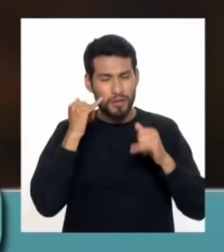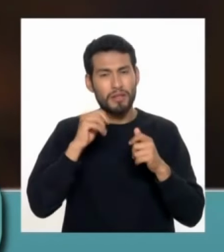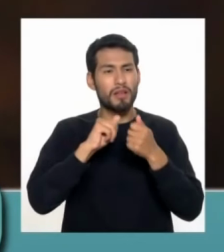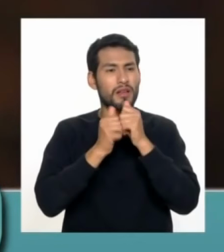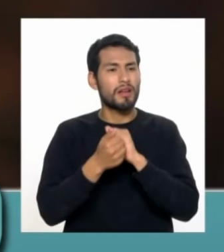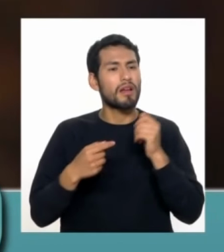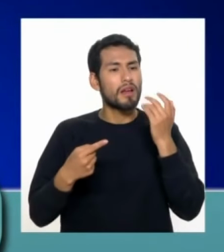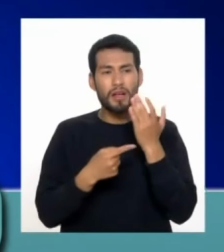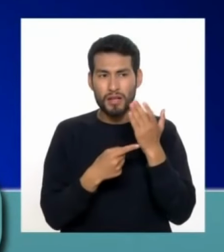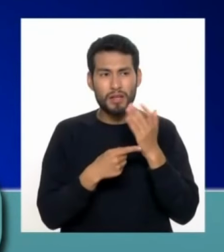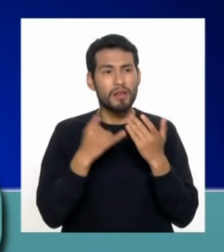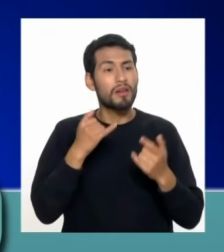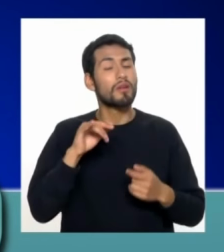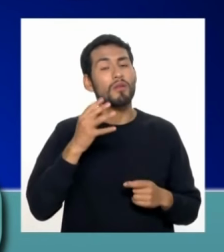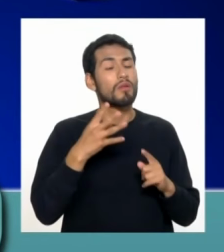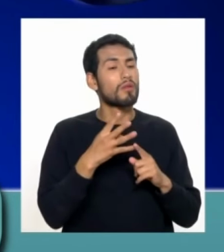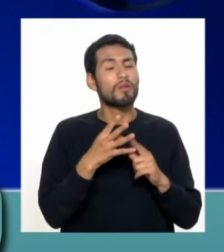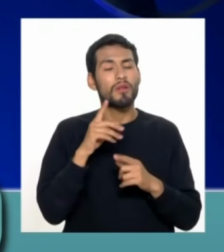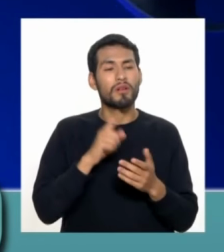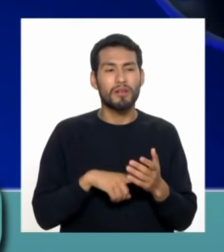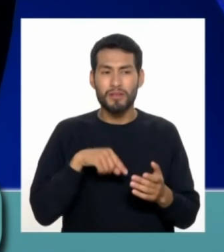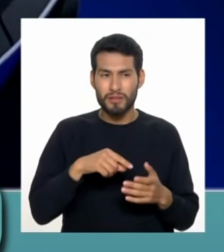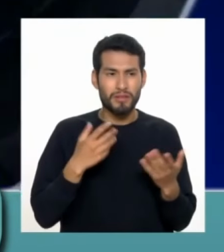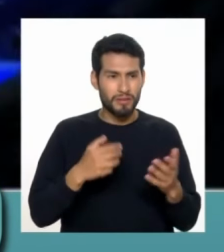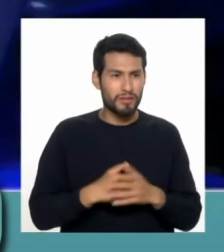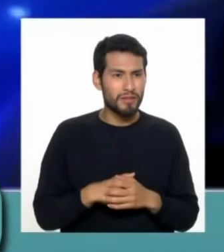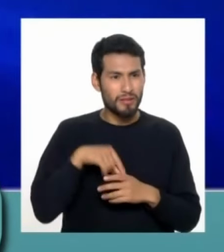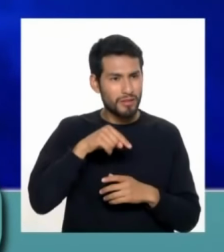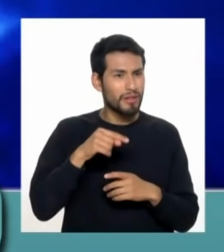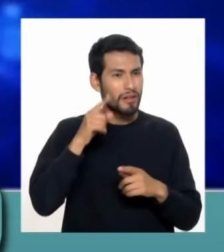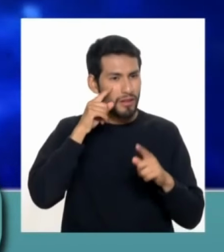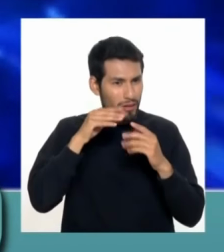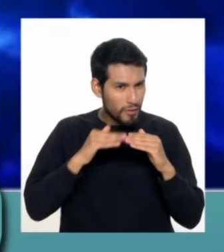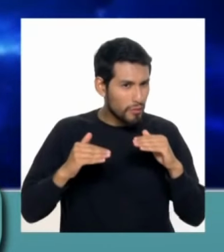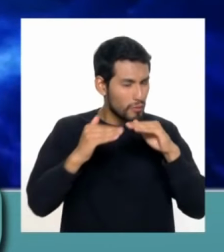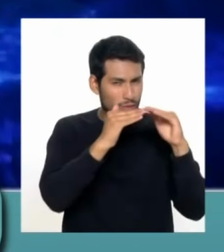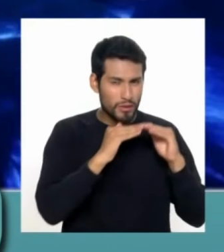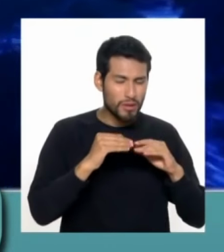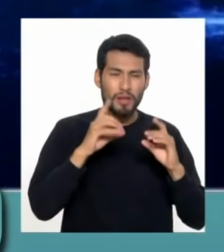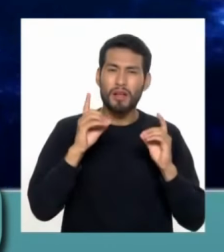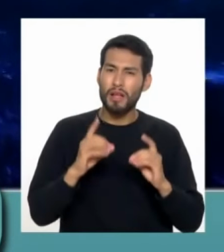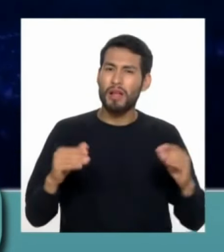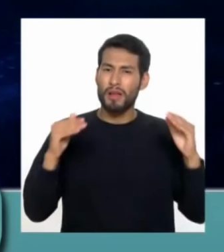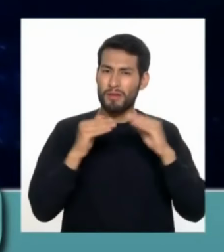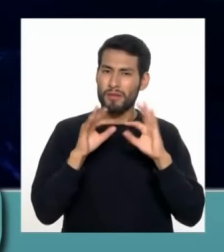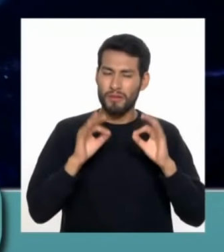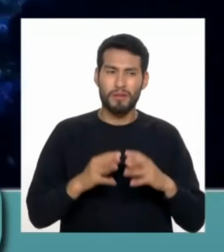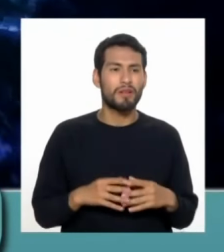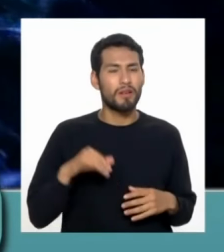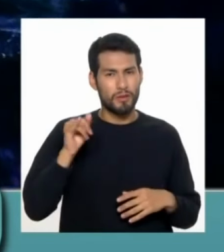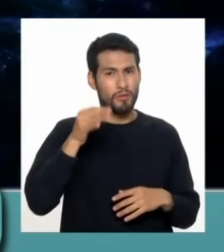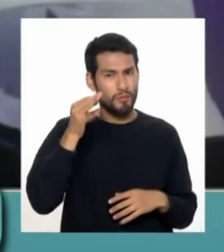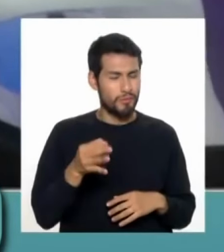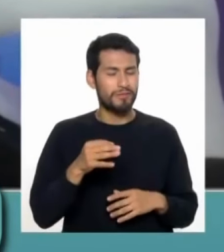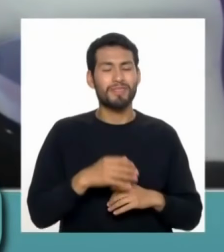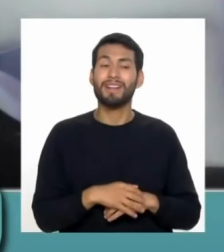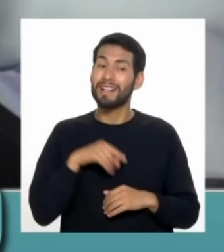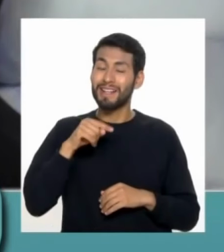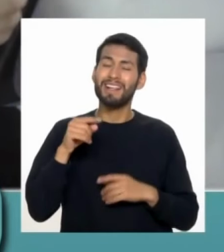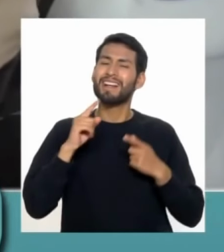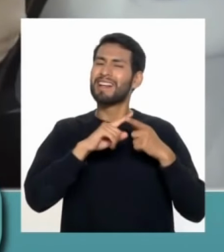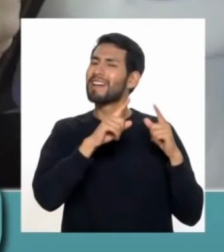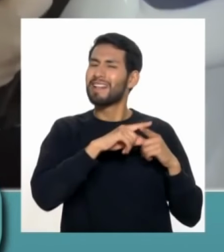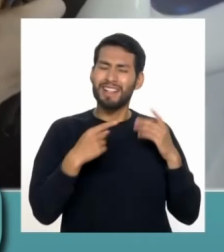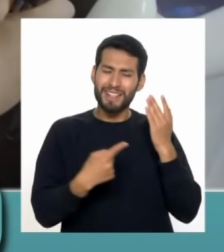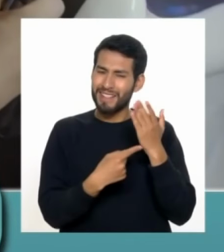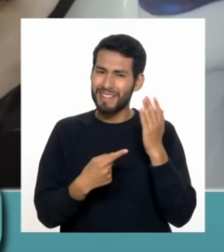y ahí viene el tema. Y cuarto, un Estado efectivo y una sociedad justa y democrática. Entonces, en realidad el tema del digital está abarcando